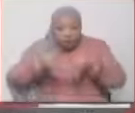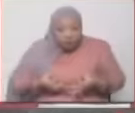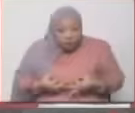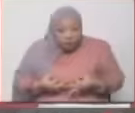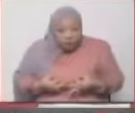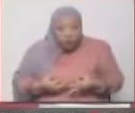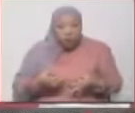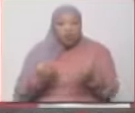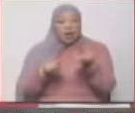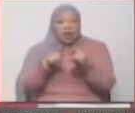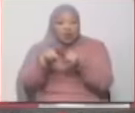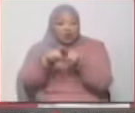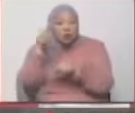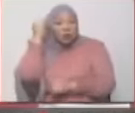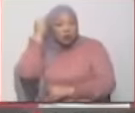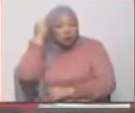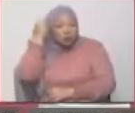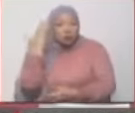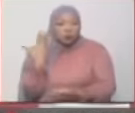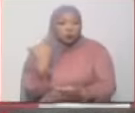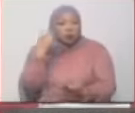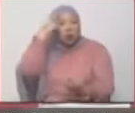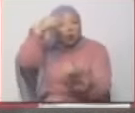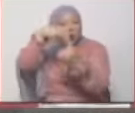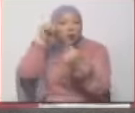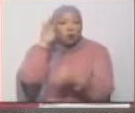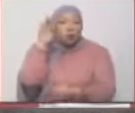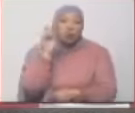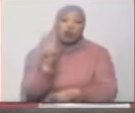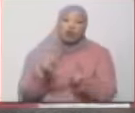para el horizonte futuro,